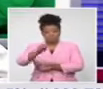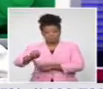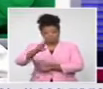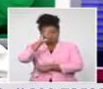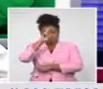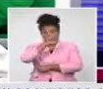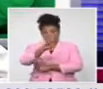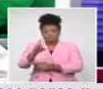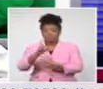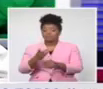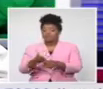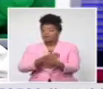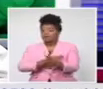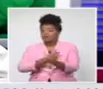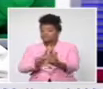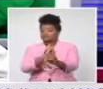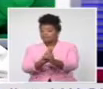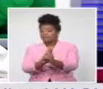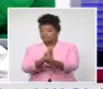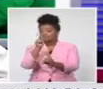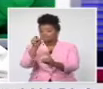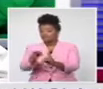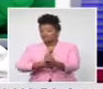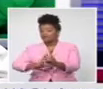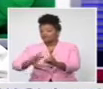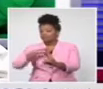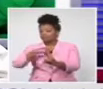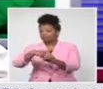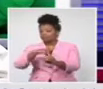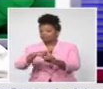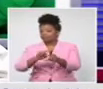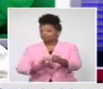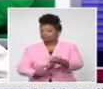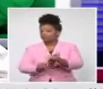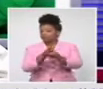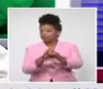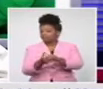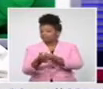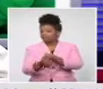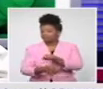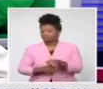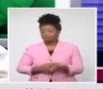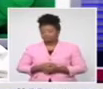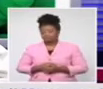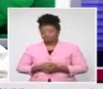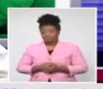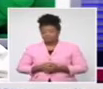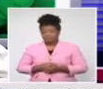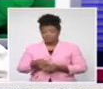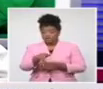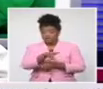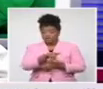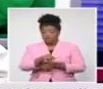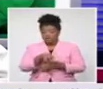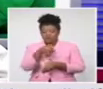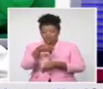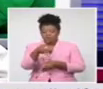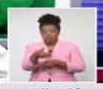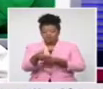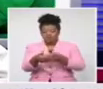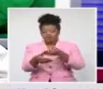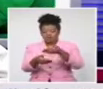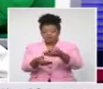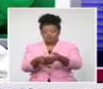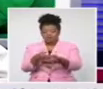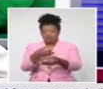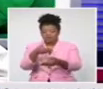contacto de un caso positivo ya previamente diagnosticado, y también con una evolución muy tórpida desde el punto de